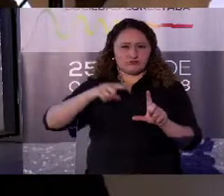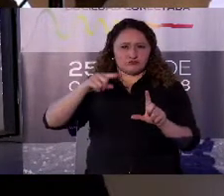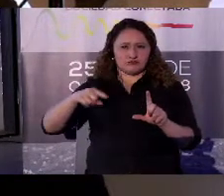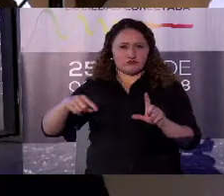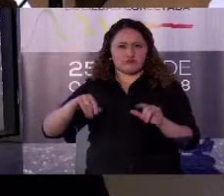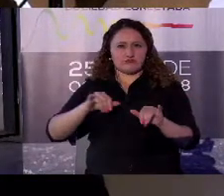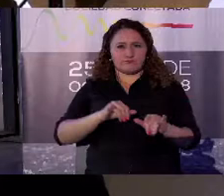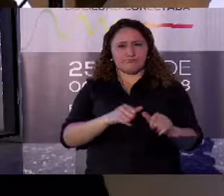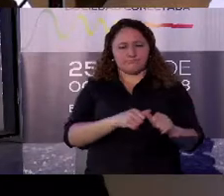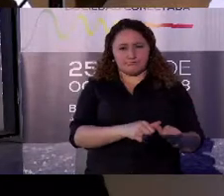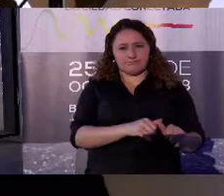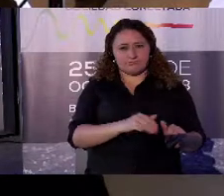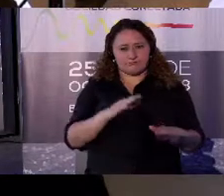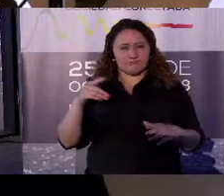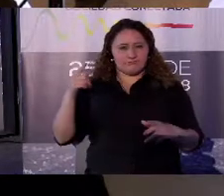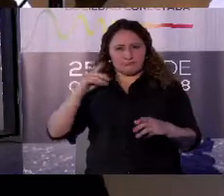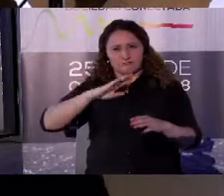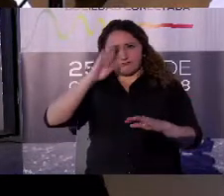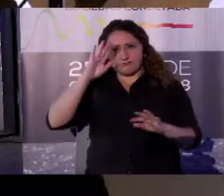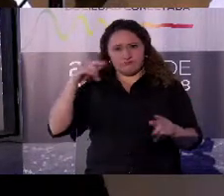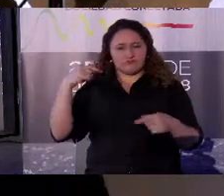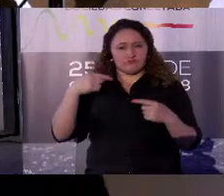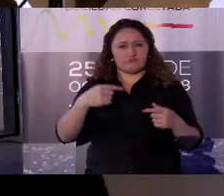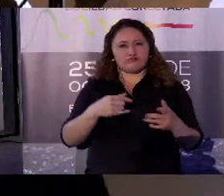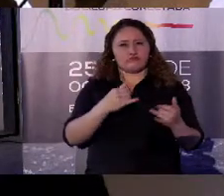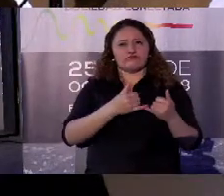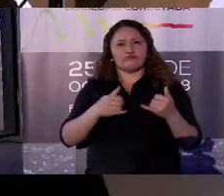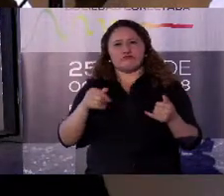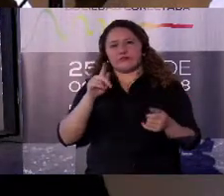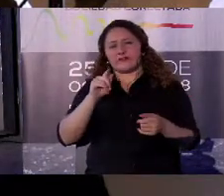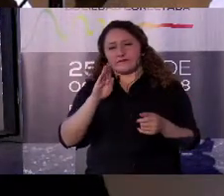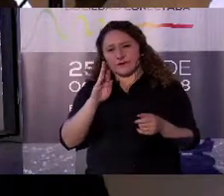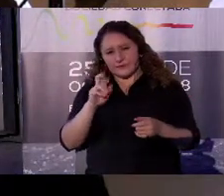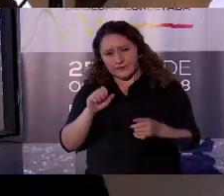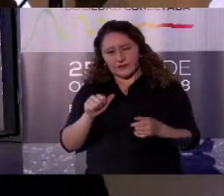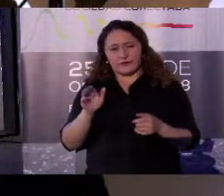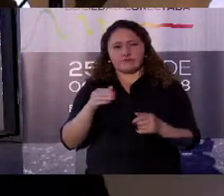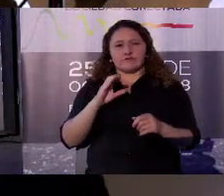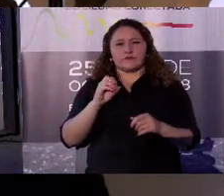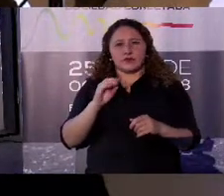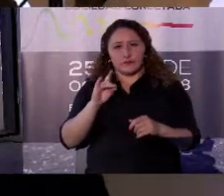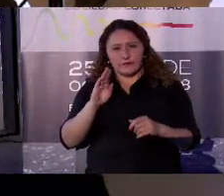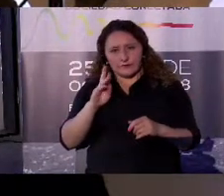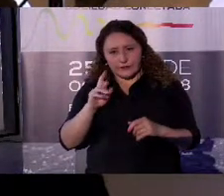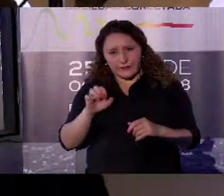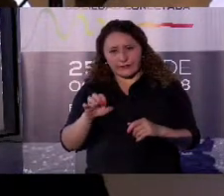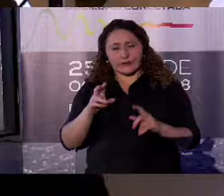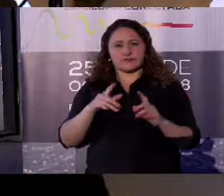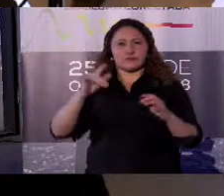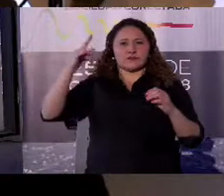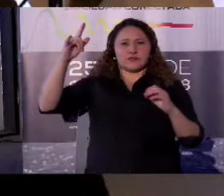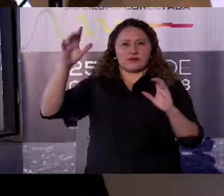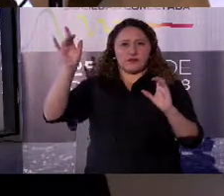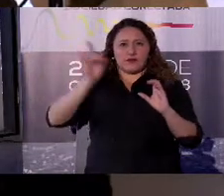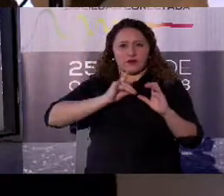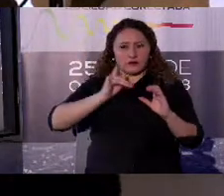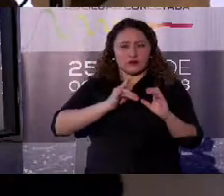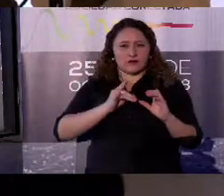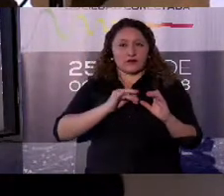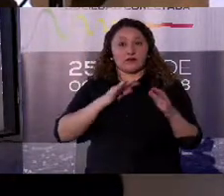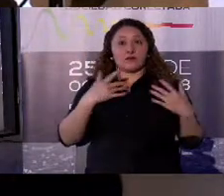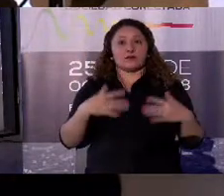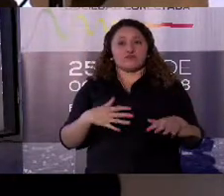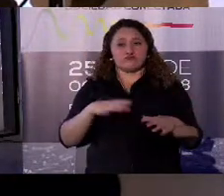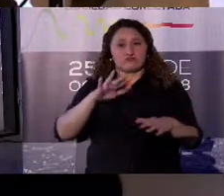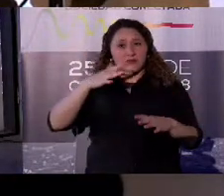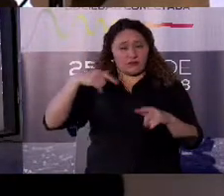fijas tradicionales, todas, cobre, fibra, satélite. Quinta generación va a tener un costo por gigabyte sumamente